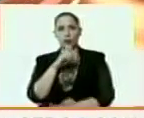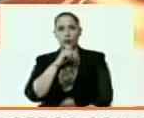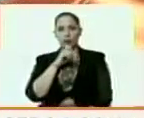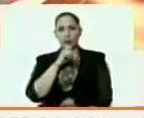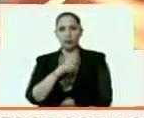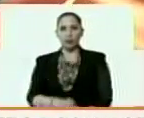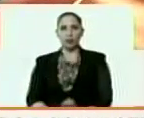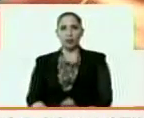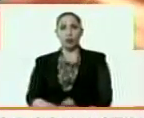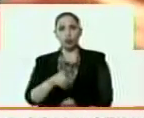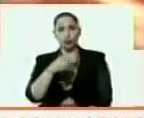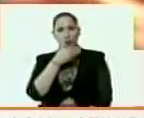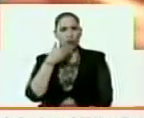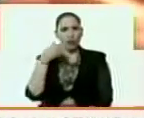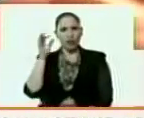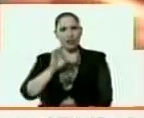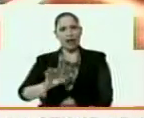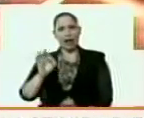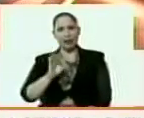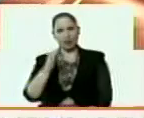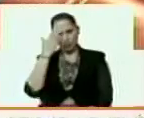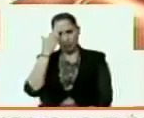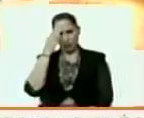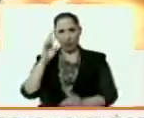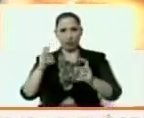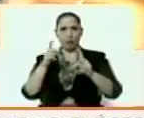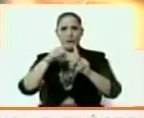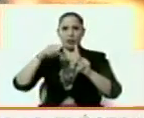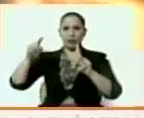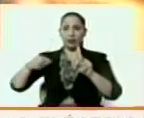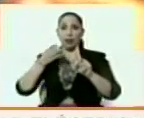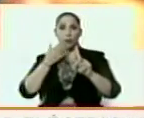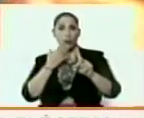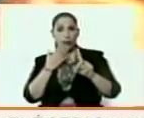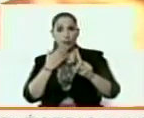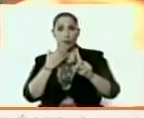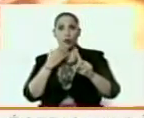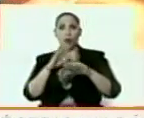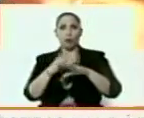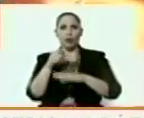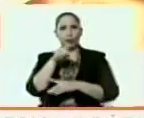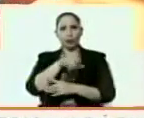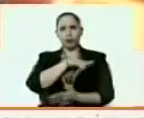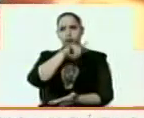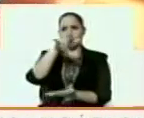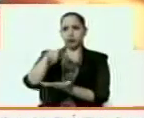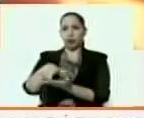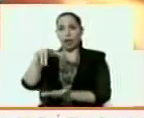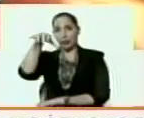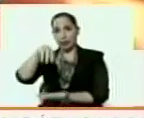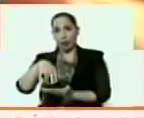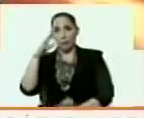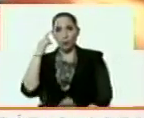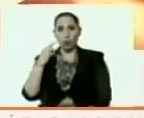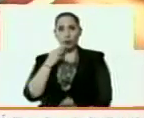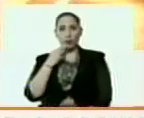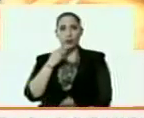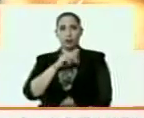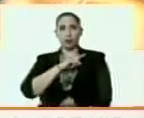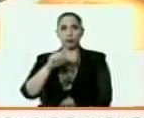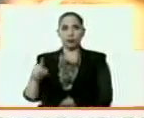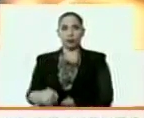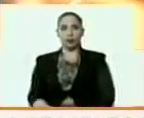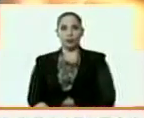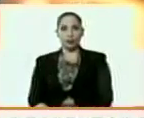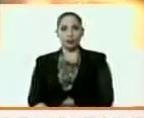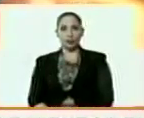Tú mejor que nadie sabes bien el tema de la electricidad, por ejemplo, porque has estado allá en el Estado Bolívar de manera directa, porque te ha mandado el presidente de la República